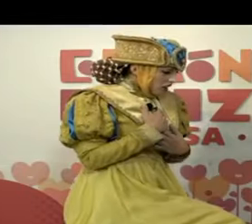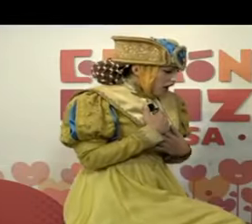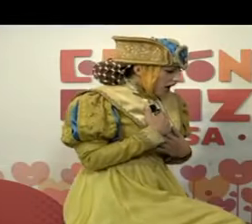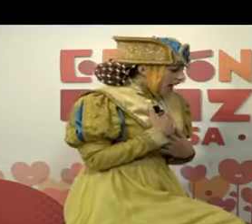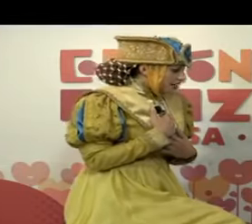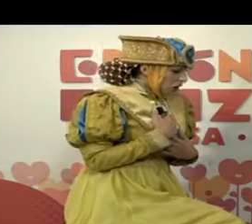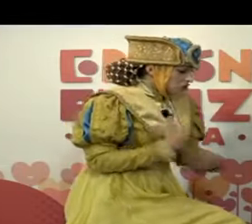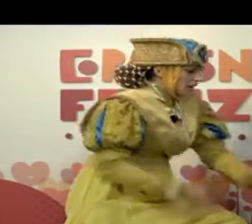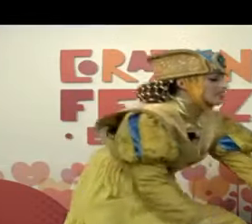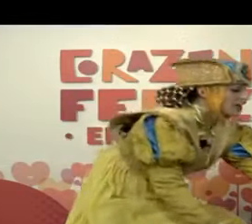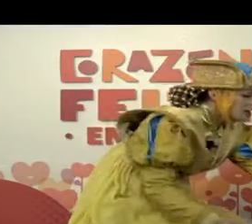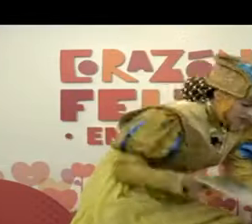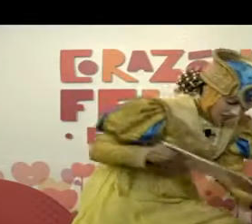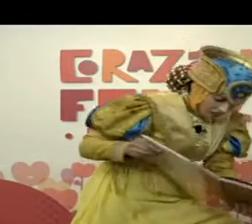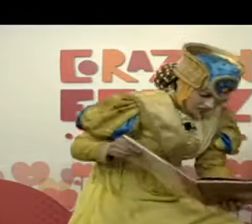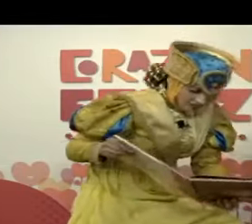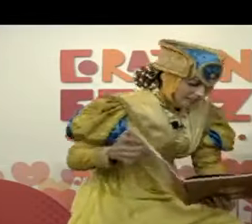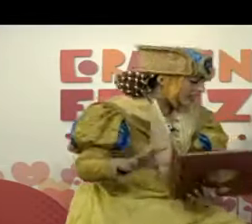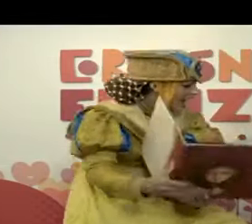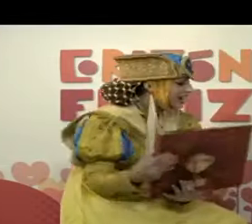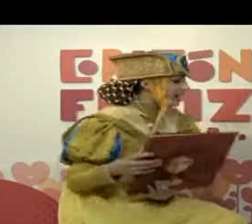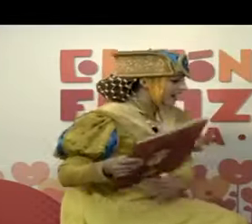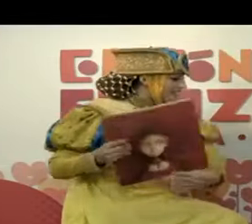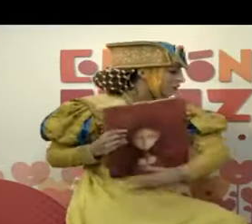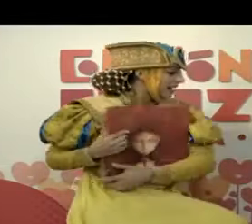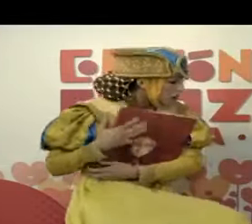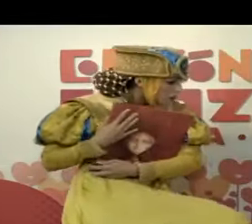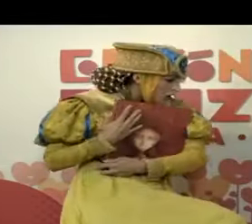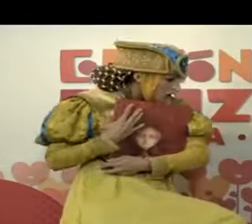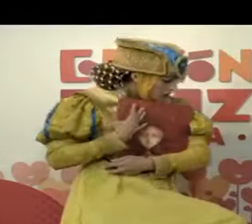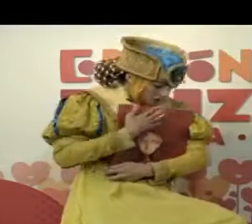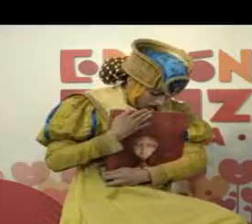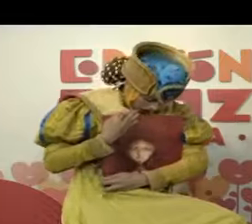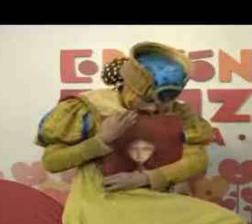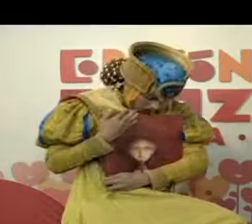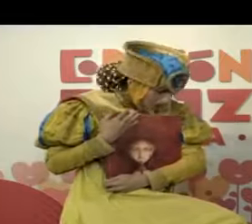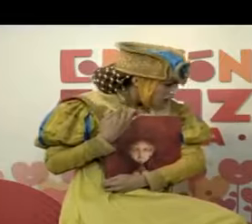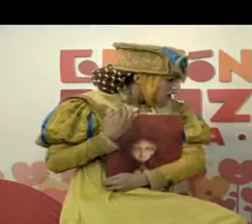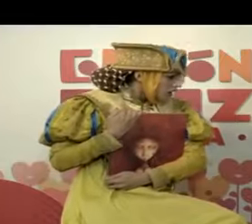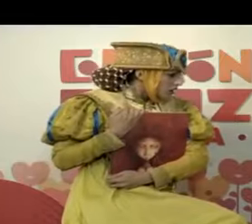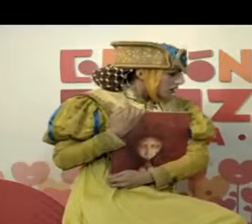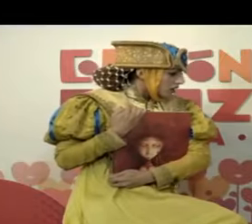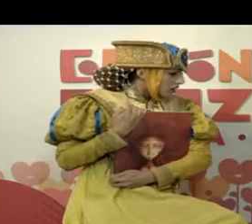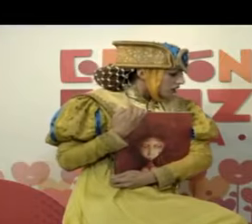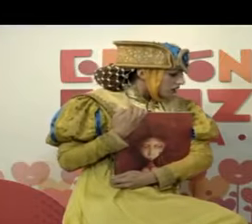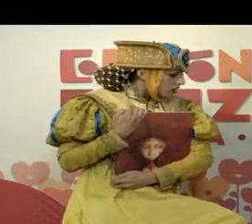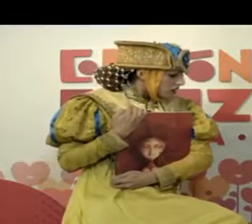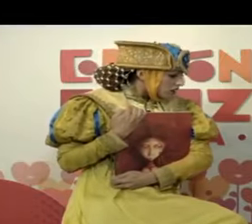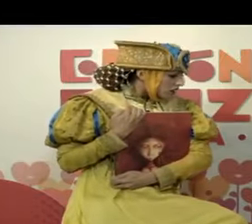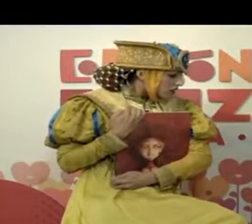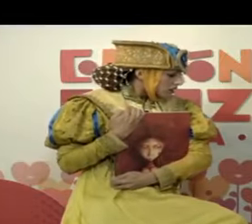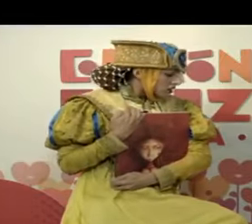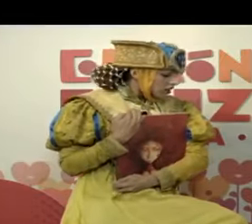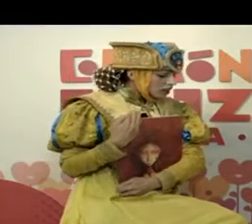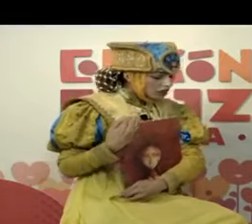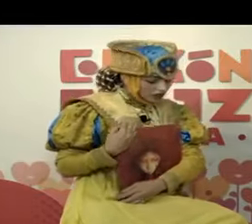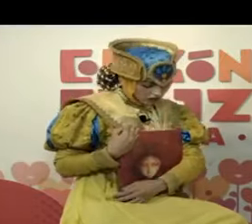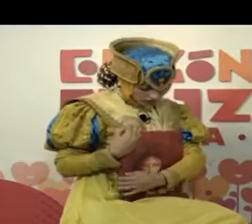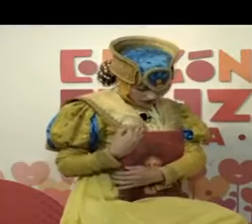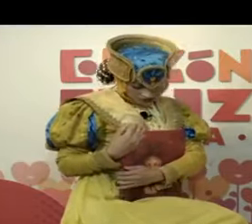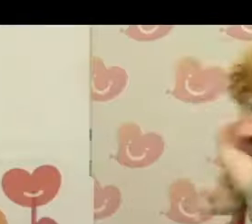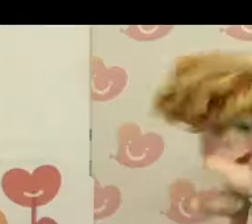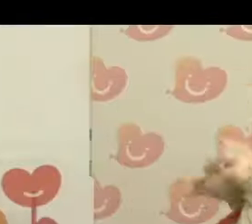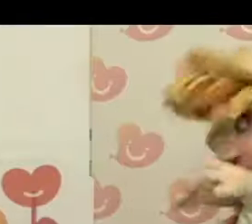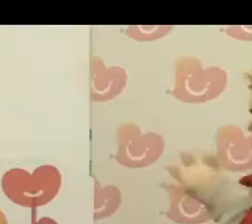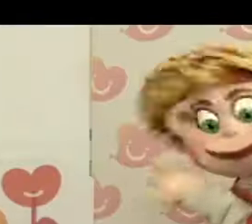nervioso. Entonces, ¿deseas que regrese a mi libro? No, claro que no. Ay,